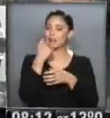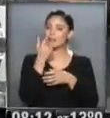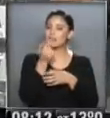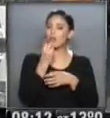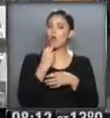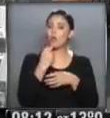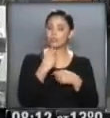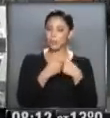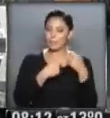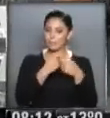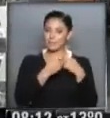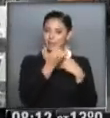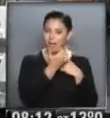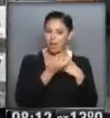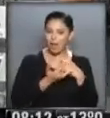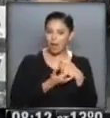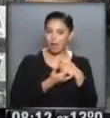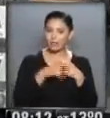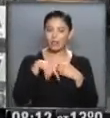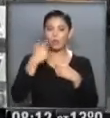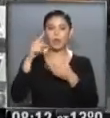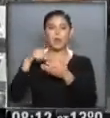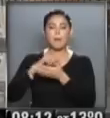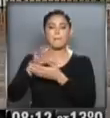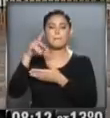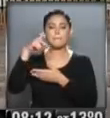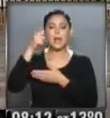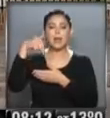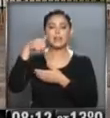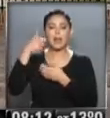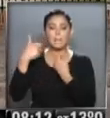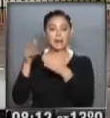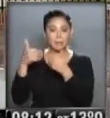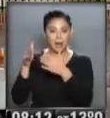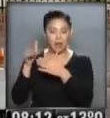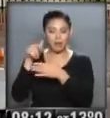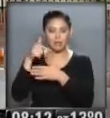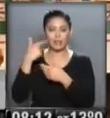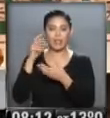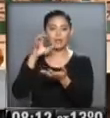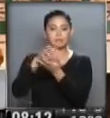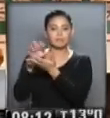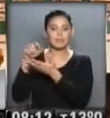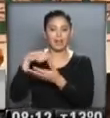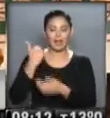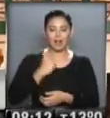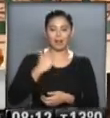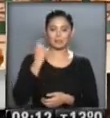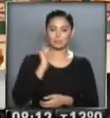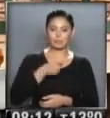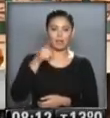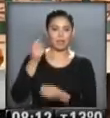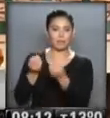11 empresas que fueron creadas en Panamá en el año 1979 en plena dictadura Cívico